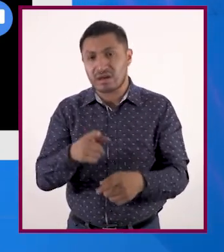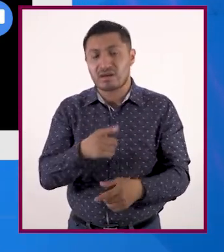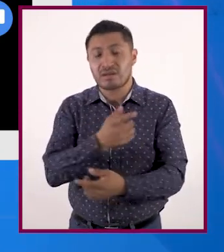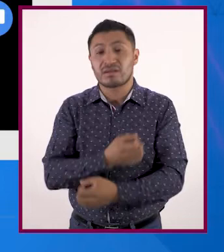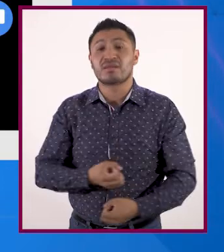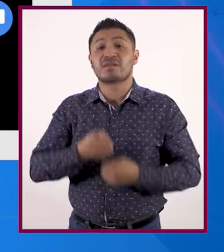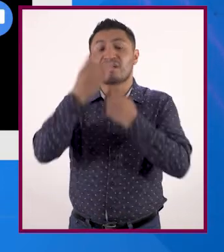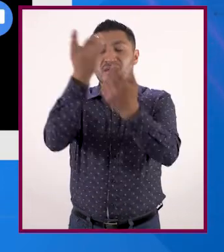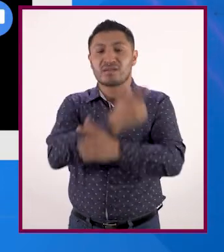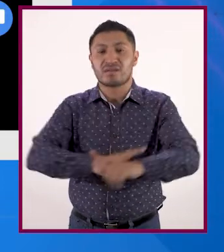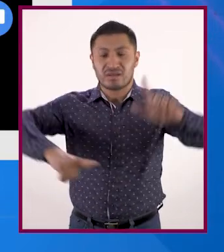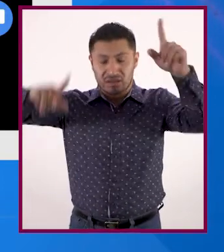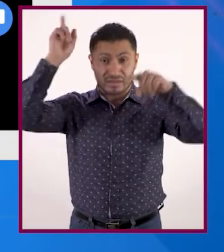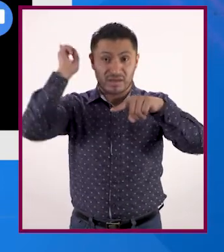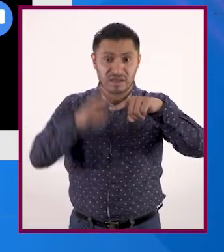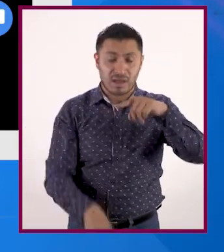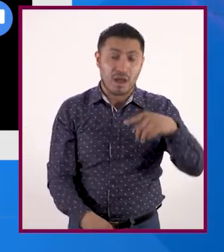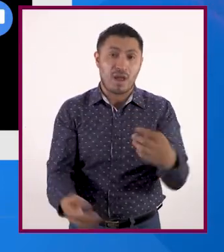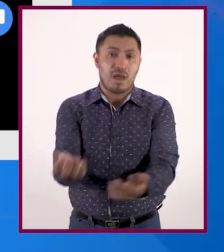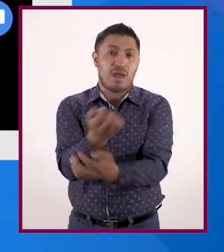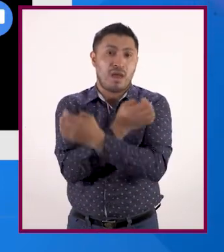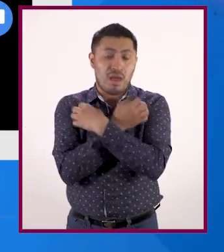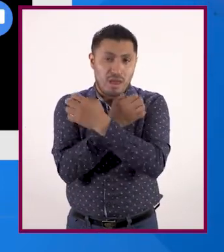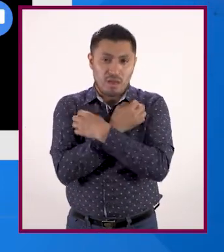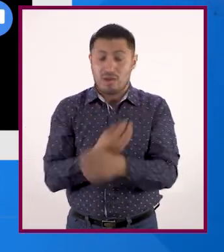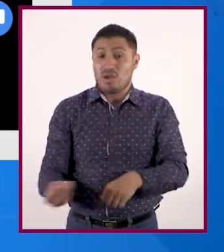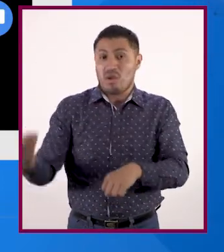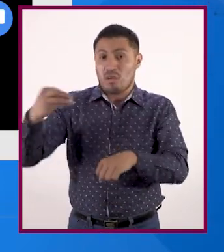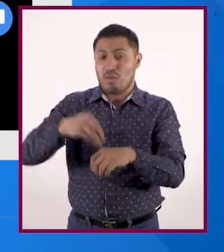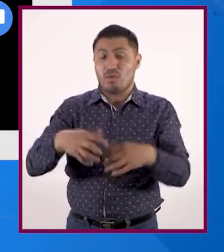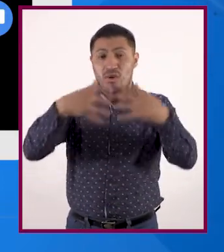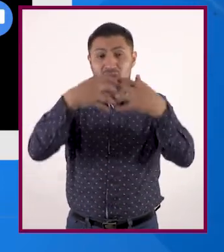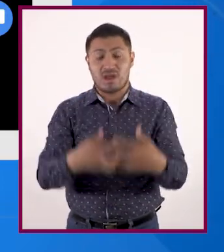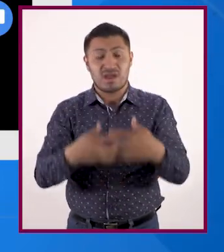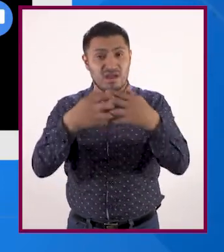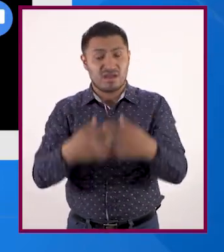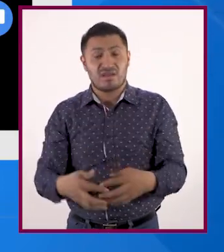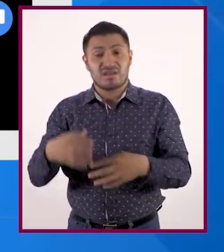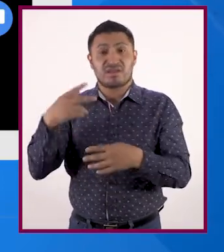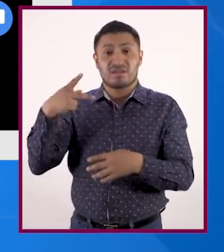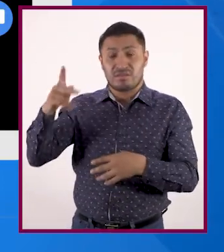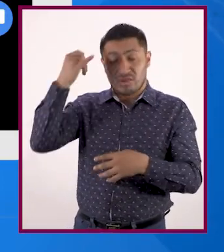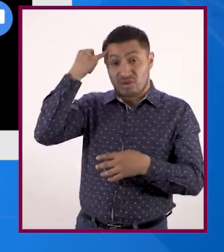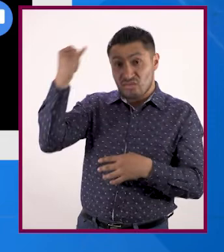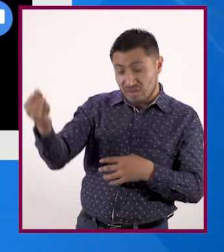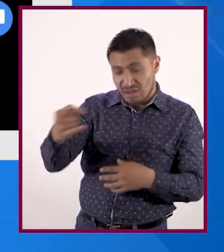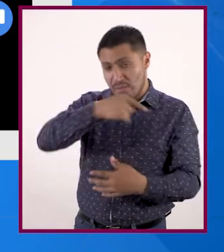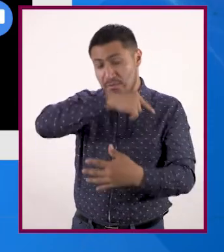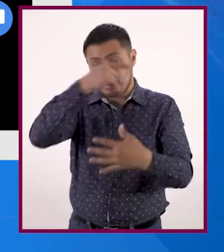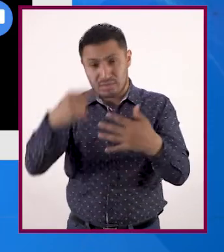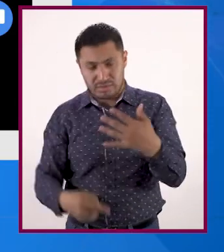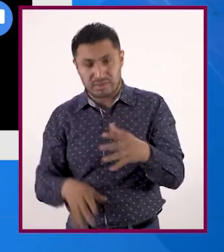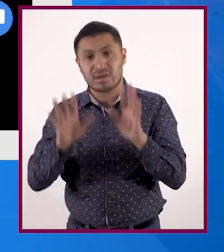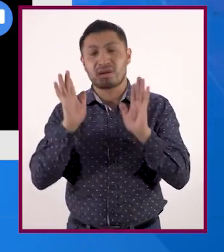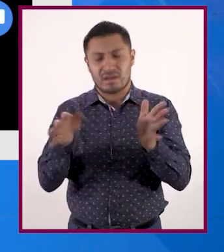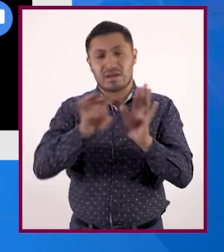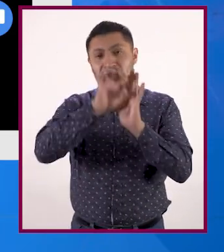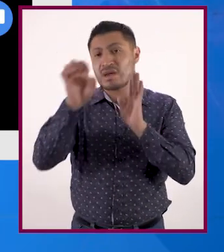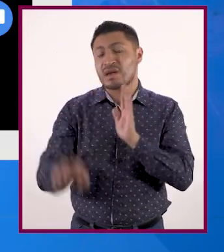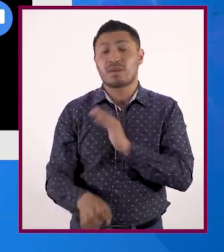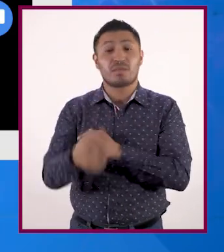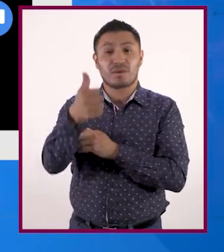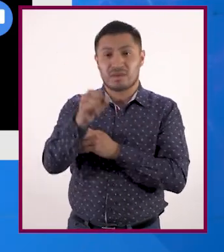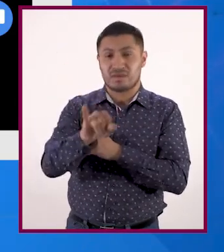e inclusive en la educación también impone un sistema educativo etcétera etcétera hemos vivido ejemplos de este tipo si